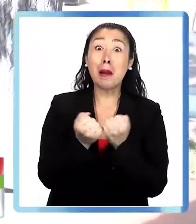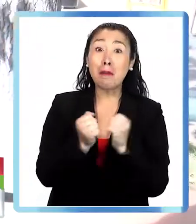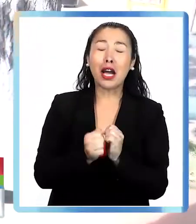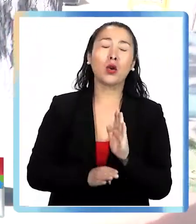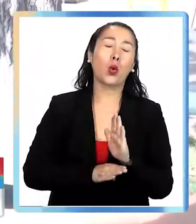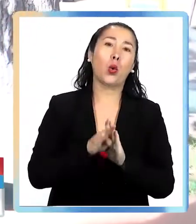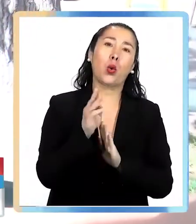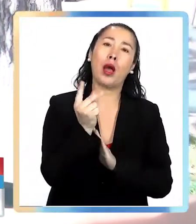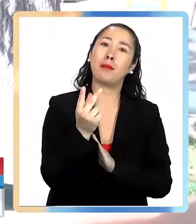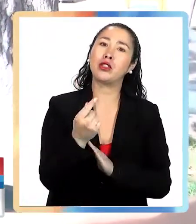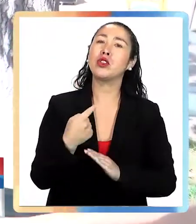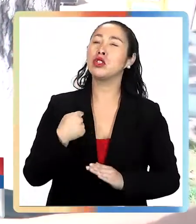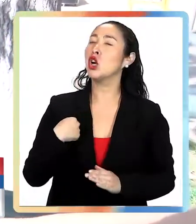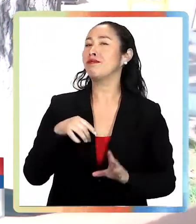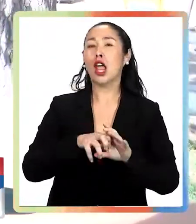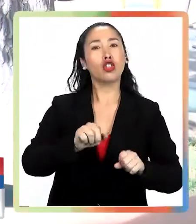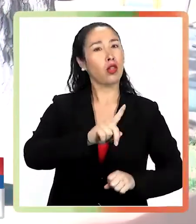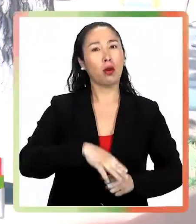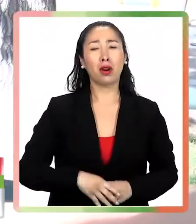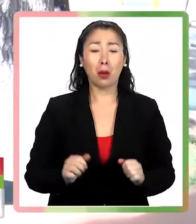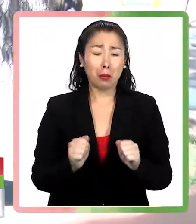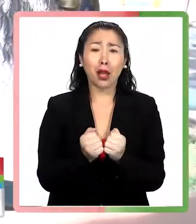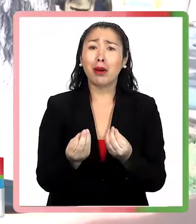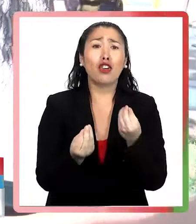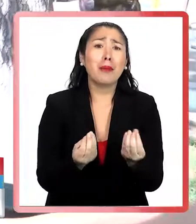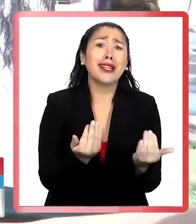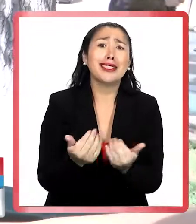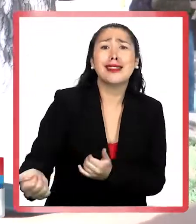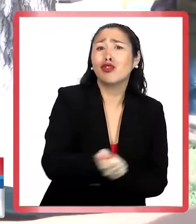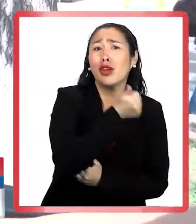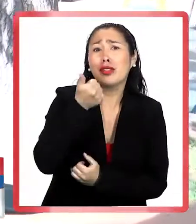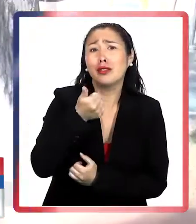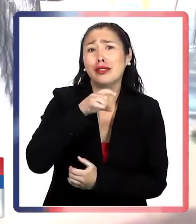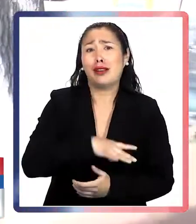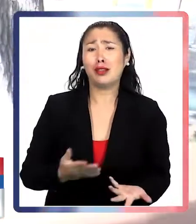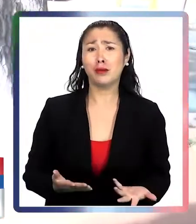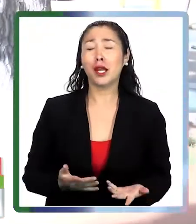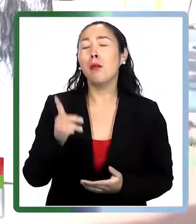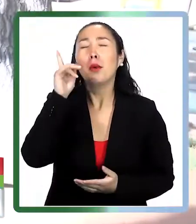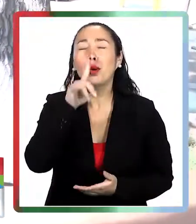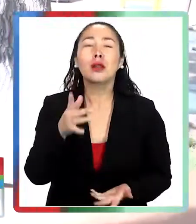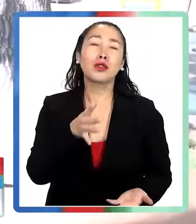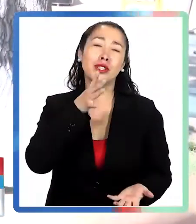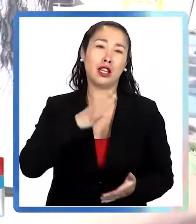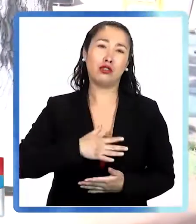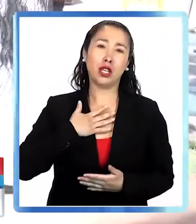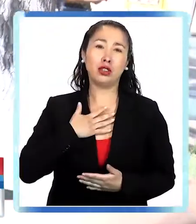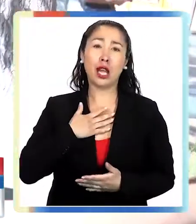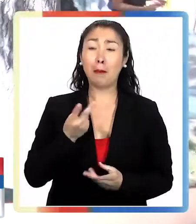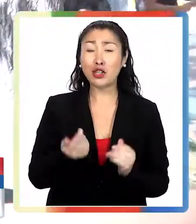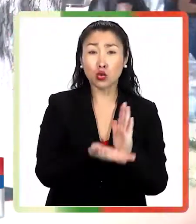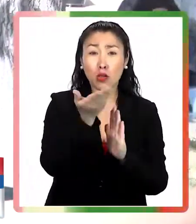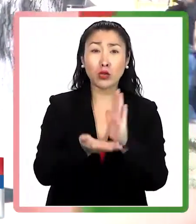sí, no me parece para nada, porque el pan obviamente es indispensable para todos los chilenos. Por último, mira, yo siento que si van a subir